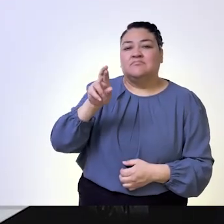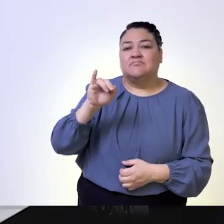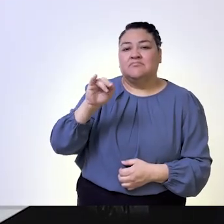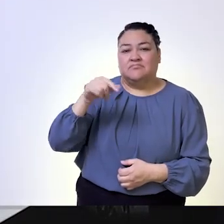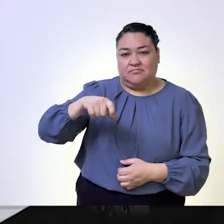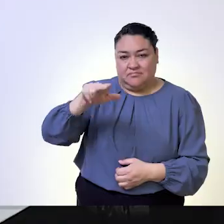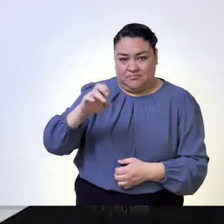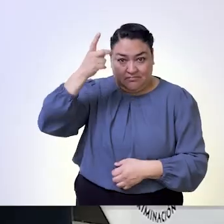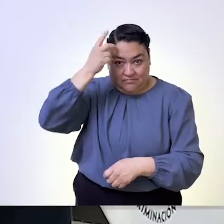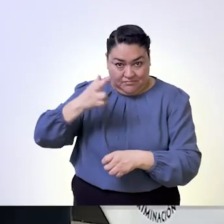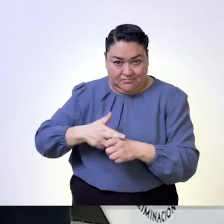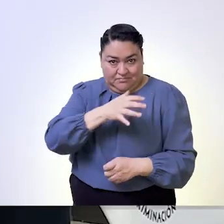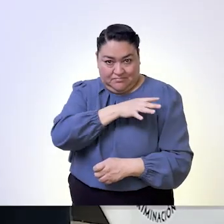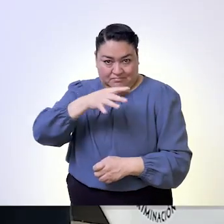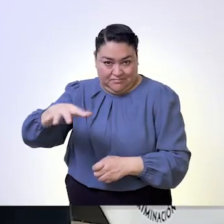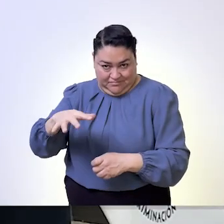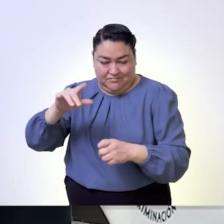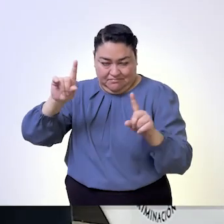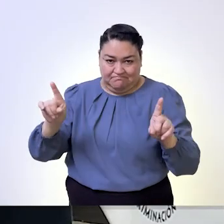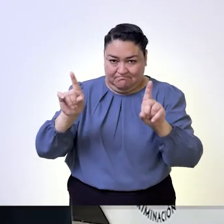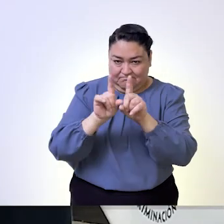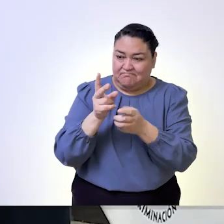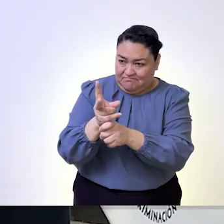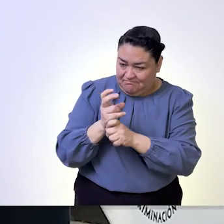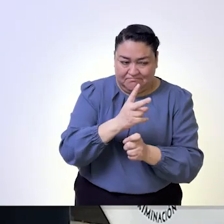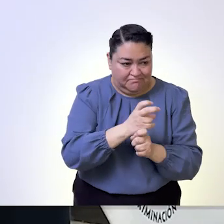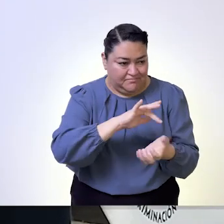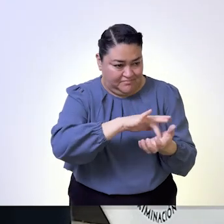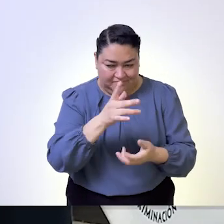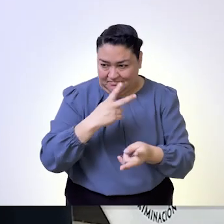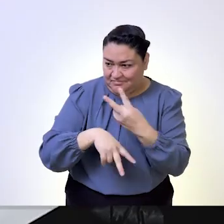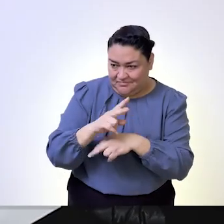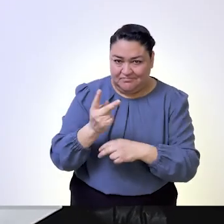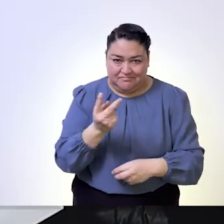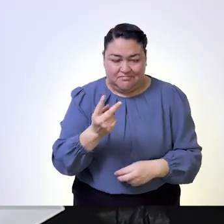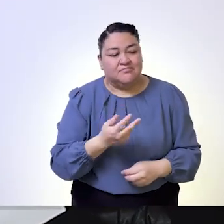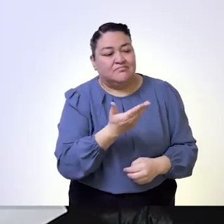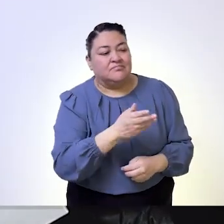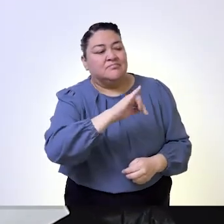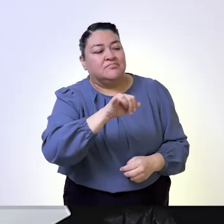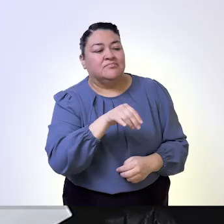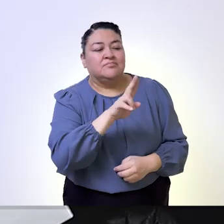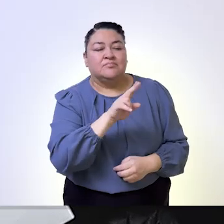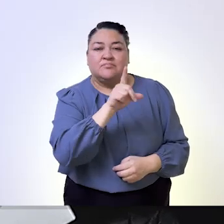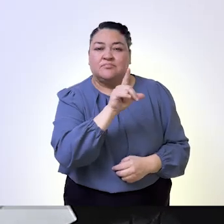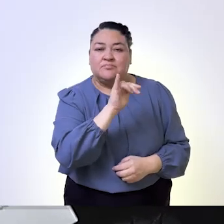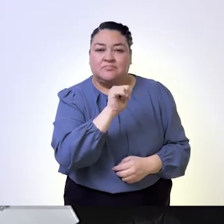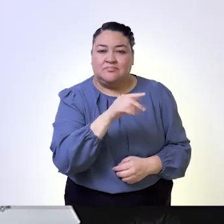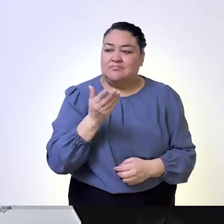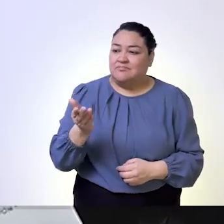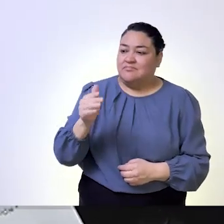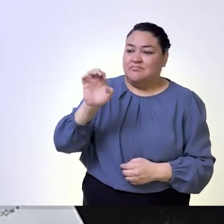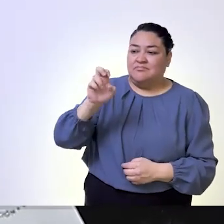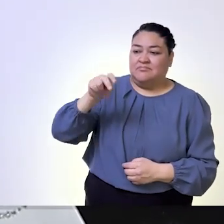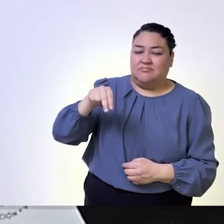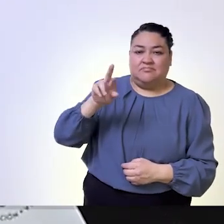Ventura Marcial, que es nuestro director general adjunto de quejas. Muchas gracias por acompañarnos el día de hoy, tanto Julia como Enrique. Les